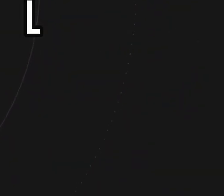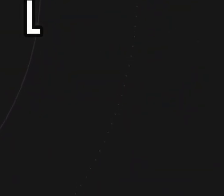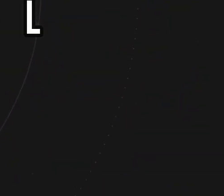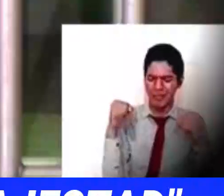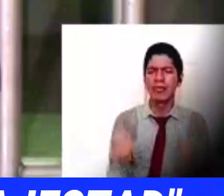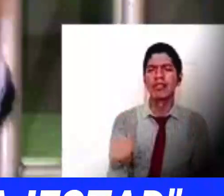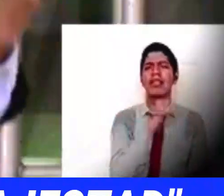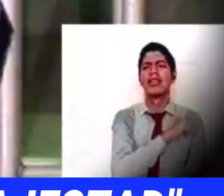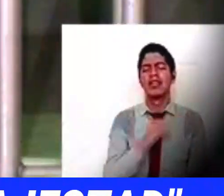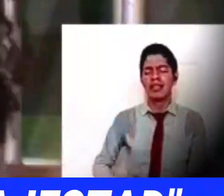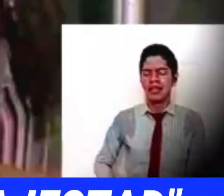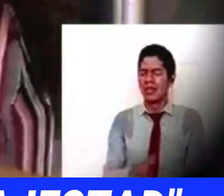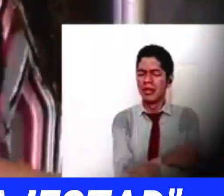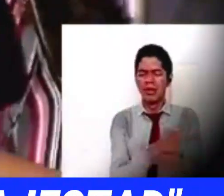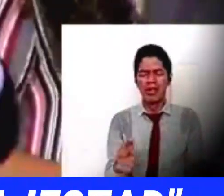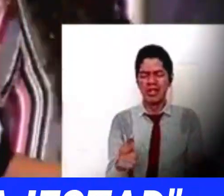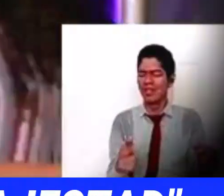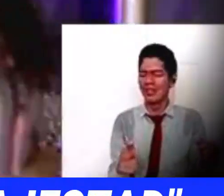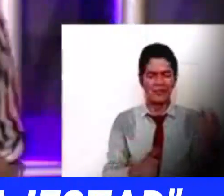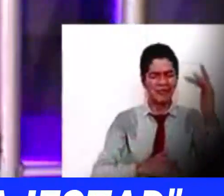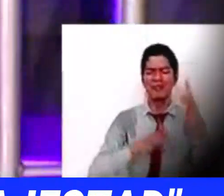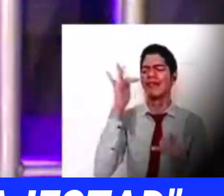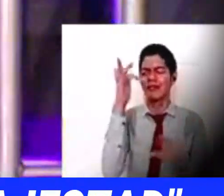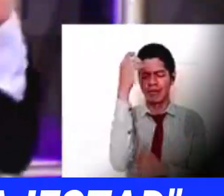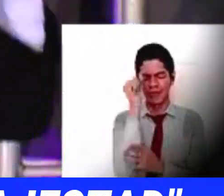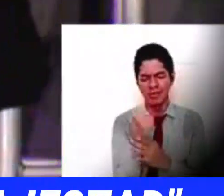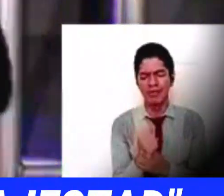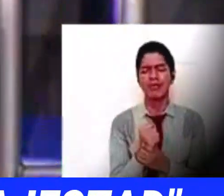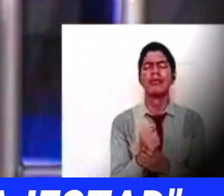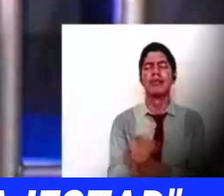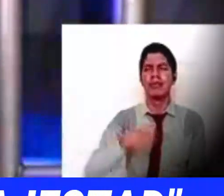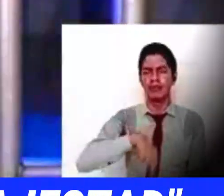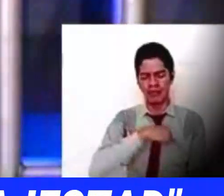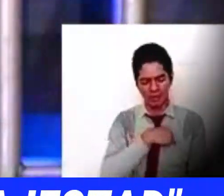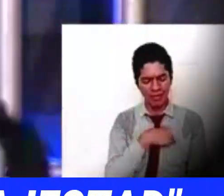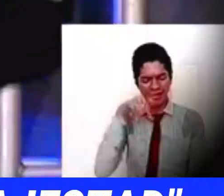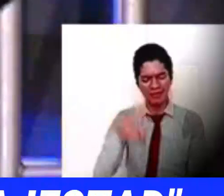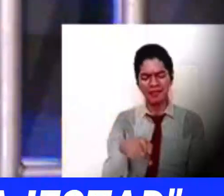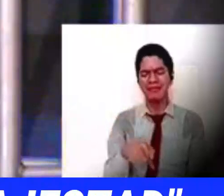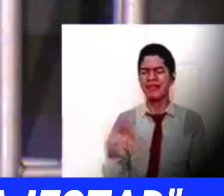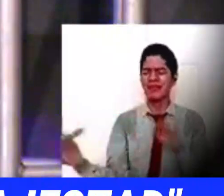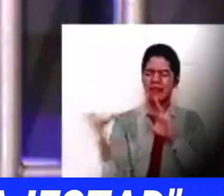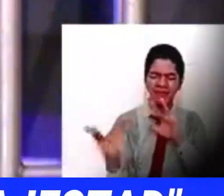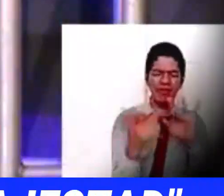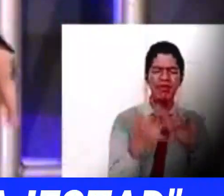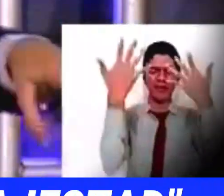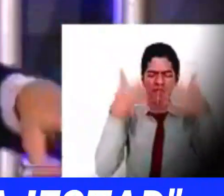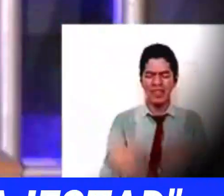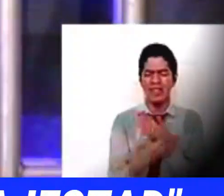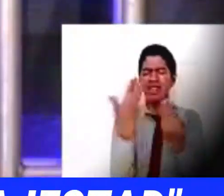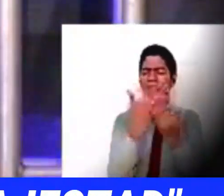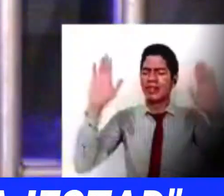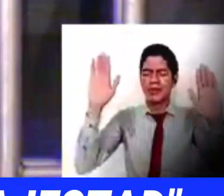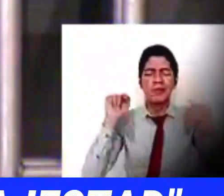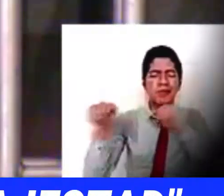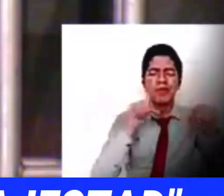desenfocadas, hay personas desmotivadas. Y estamos terminando este congreso, Señor. Y esas manos levantadas, esa chica que está allá llorando, Señor, que